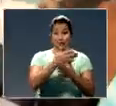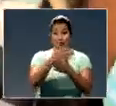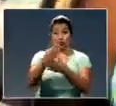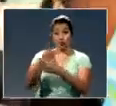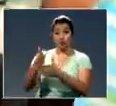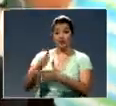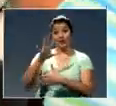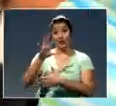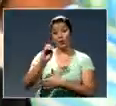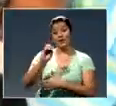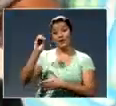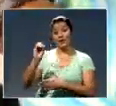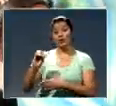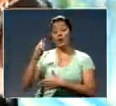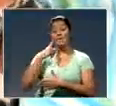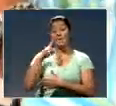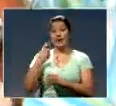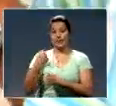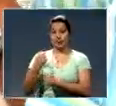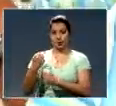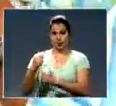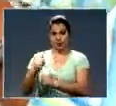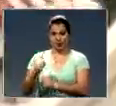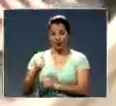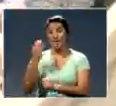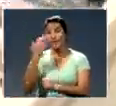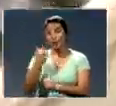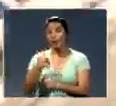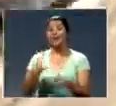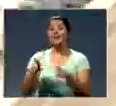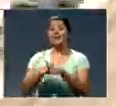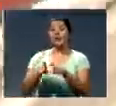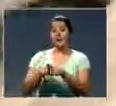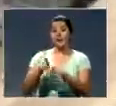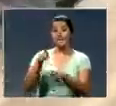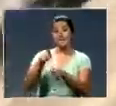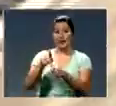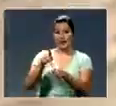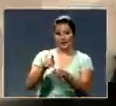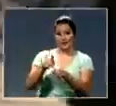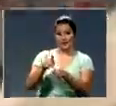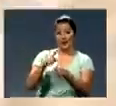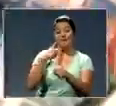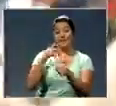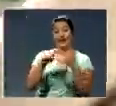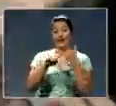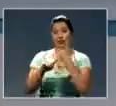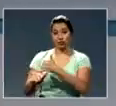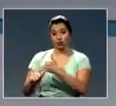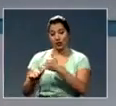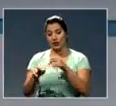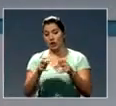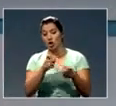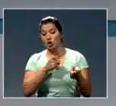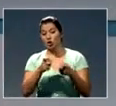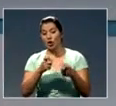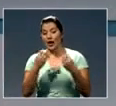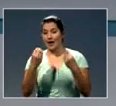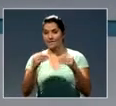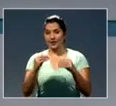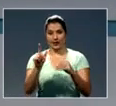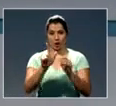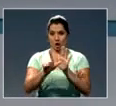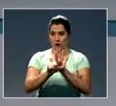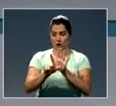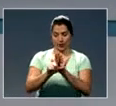las municipalidades que tienen participación en cuanto a denuncias y fiscalización. Los centros